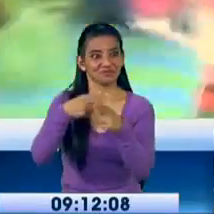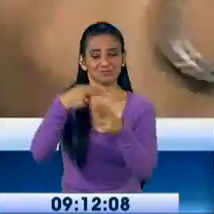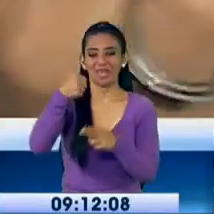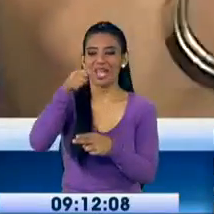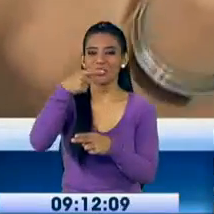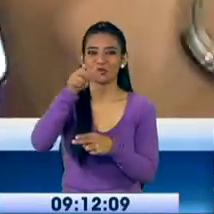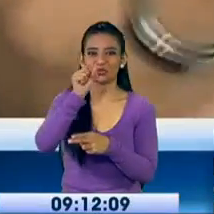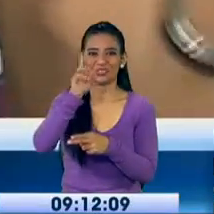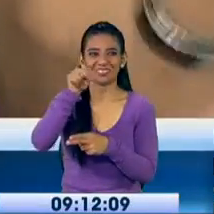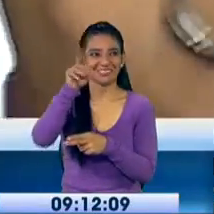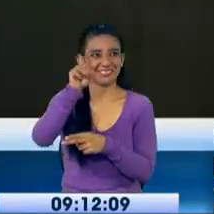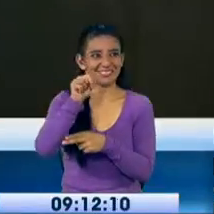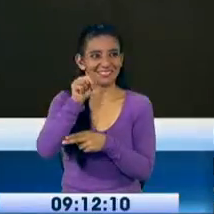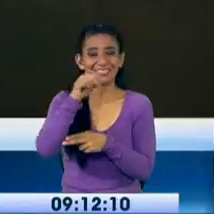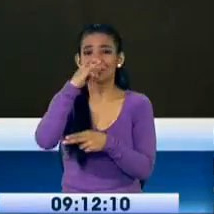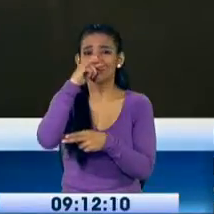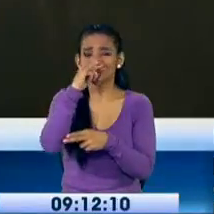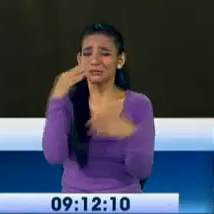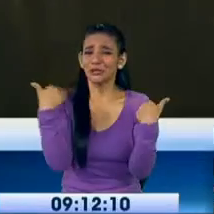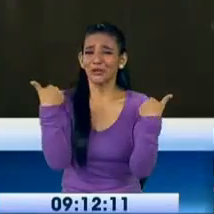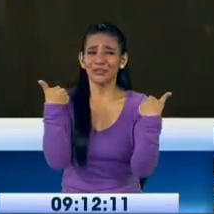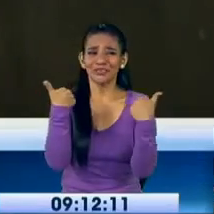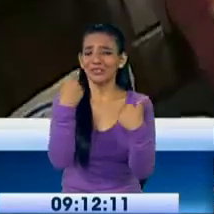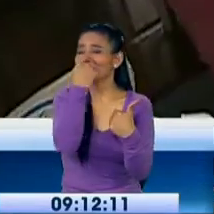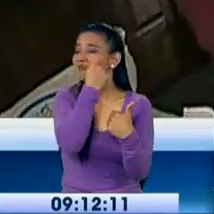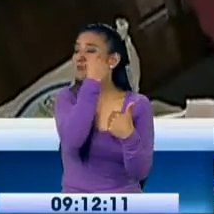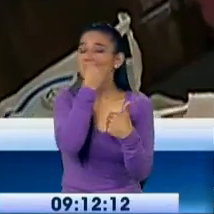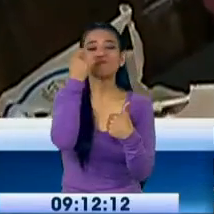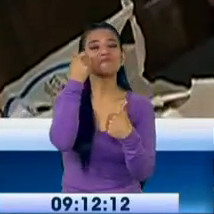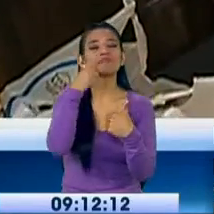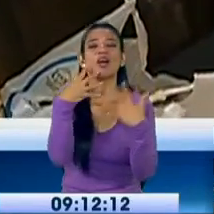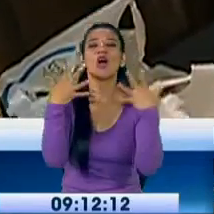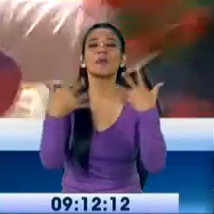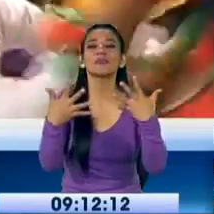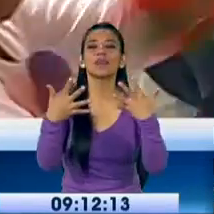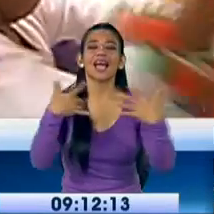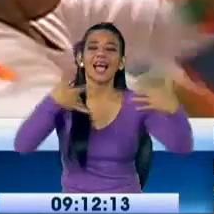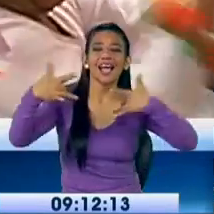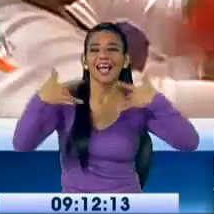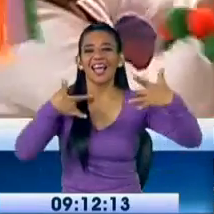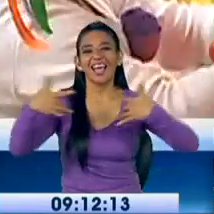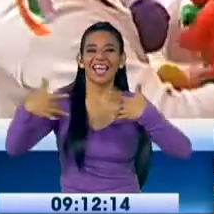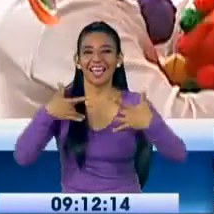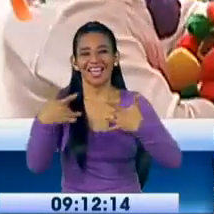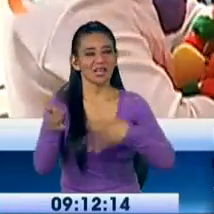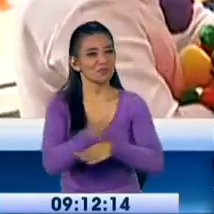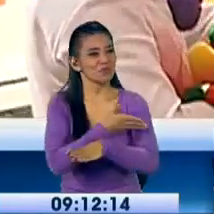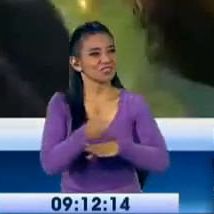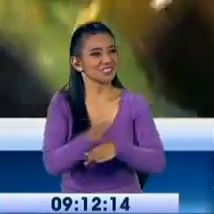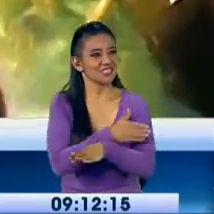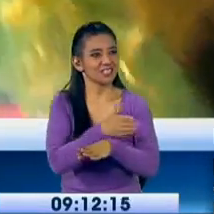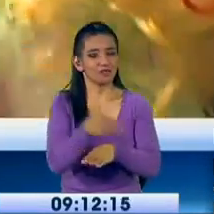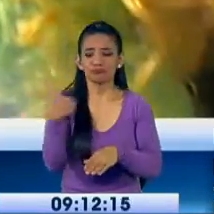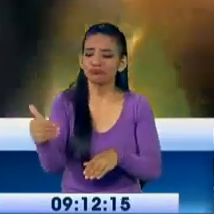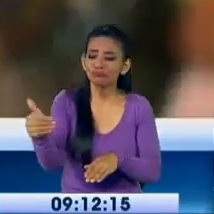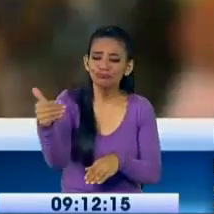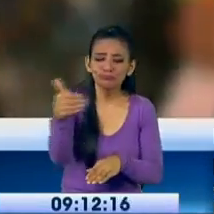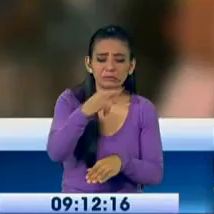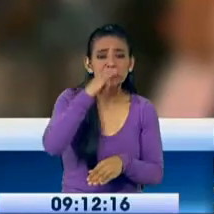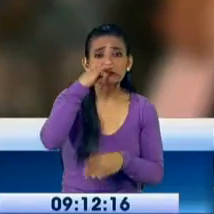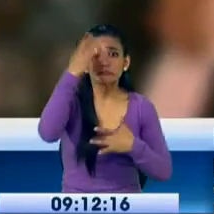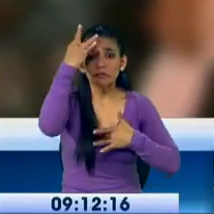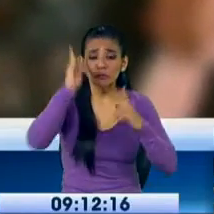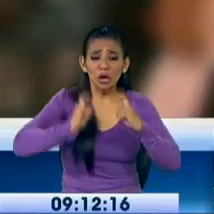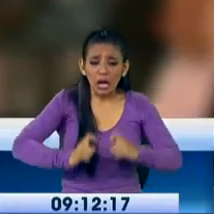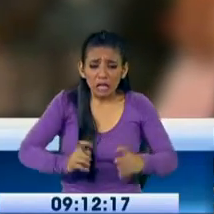se alista junto a sus compañeros para actuar en una obra musical, para hacer más alegre la vida de pequeños que tienen cáncer y son